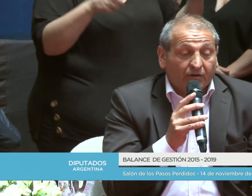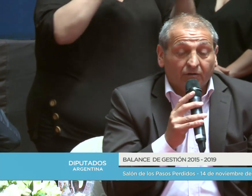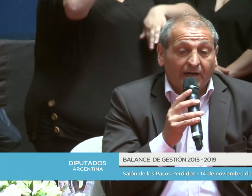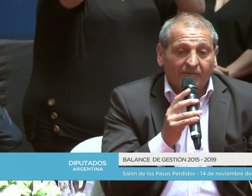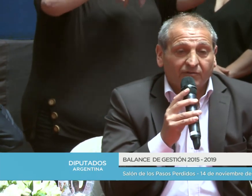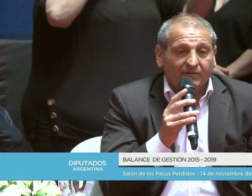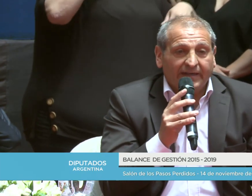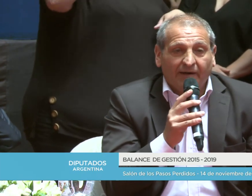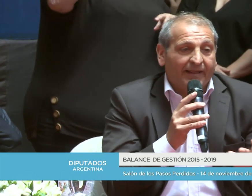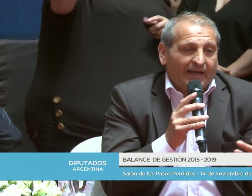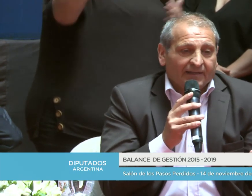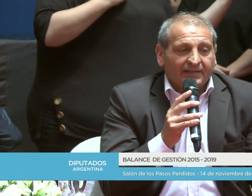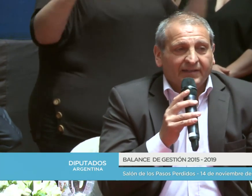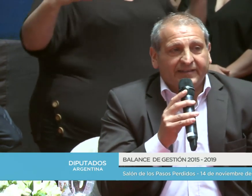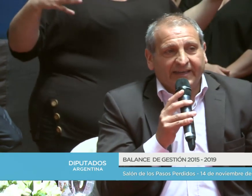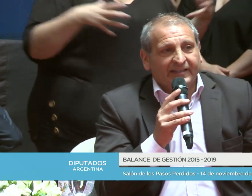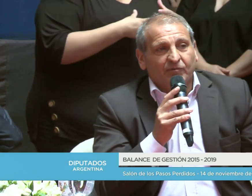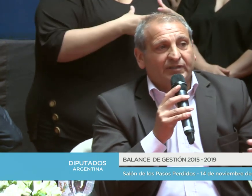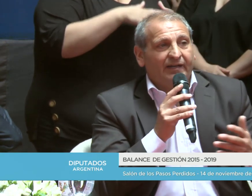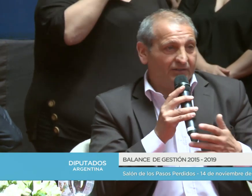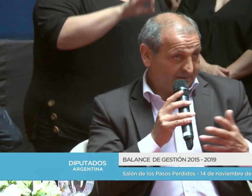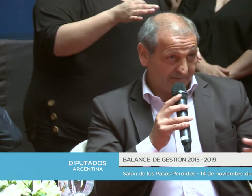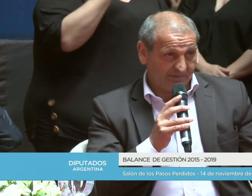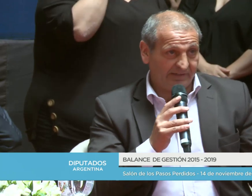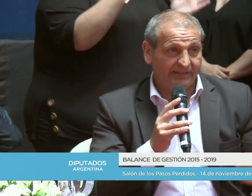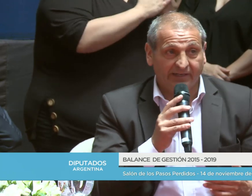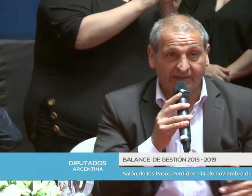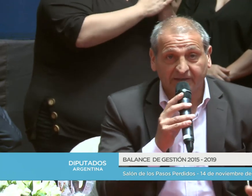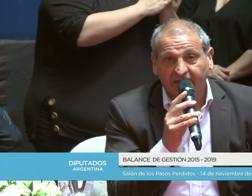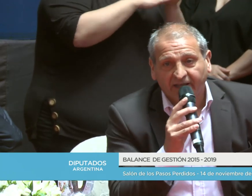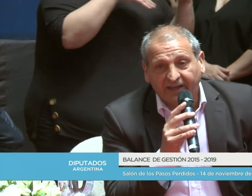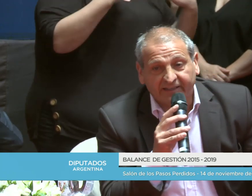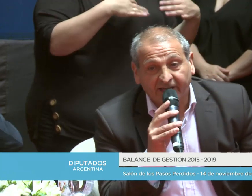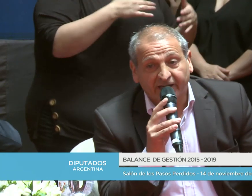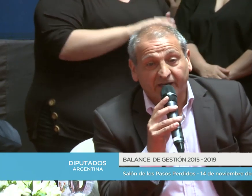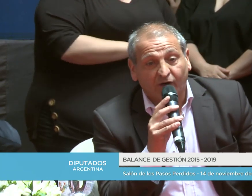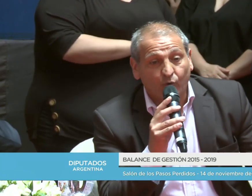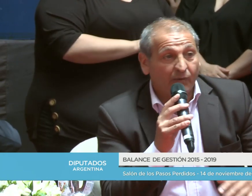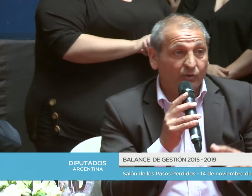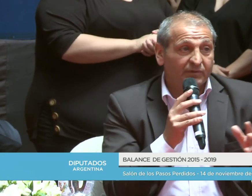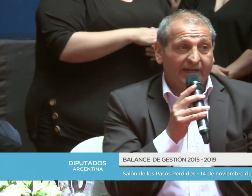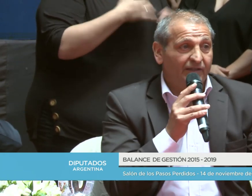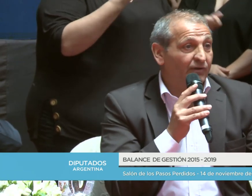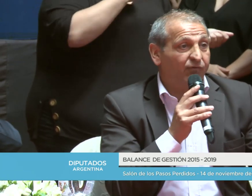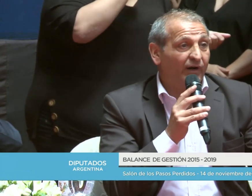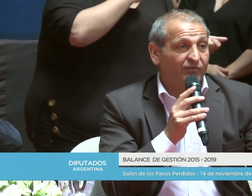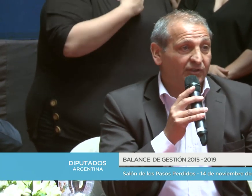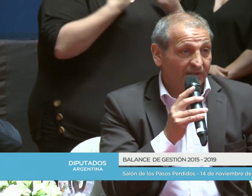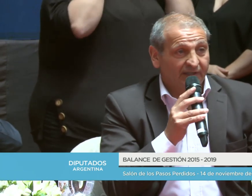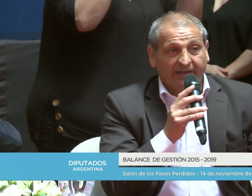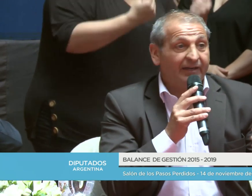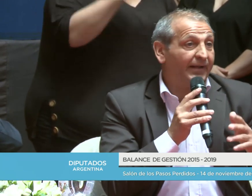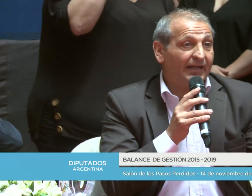sin que lo conozcamos, y la verdad que han demostrado que tienen una voluntad y un